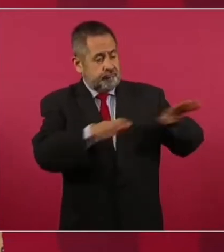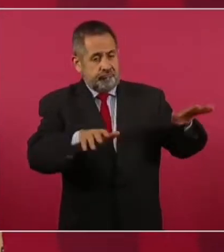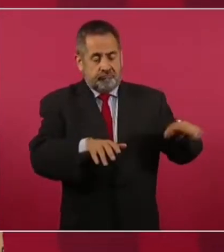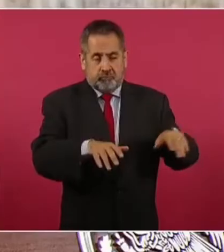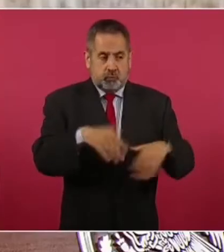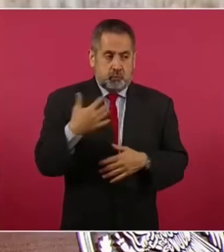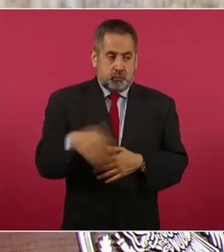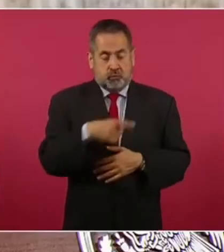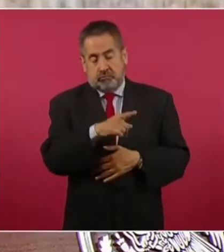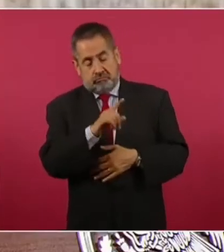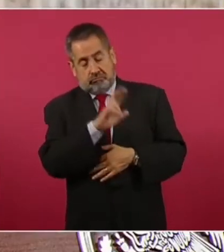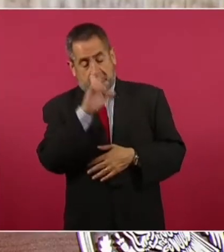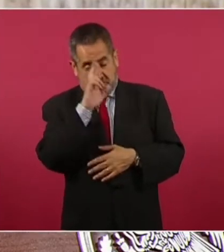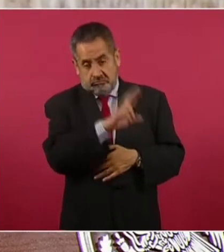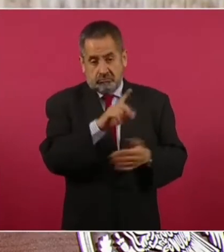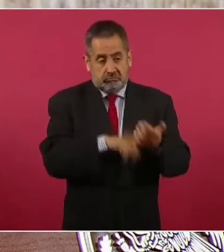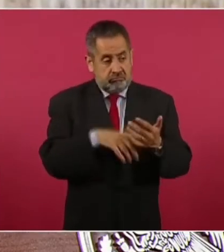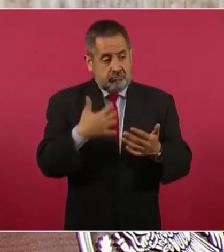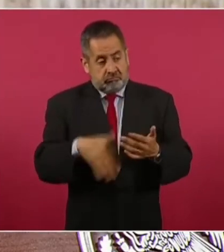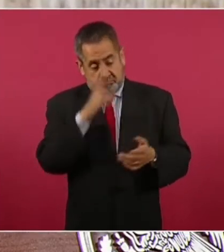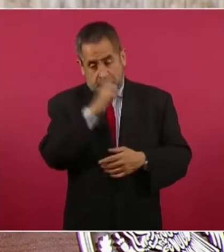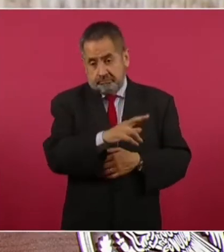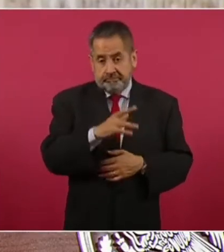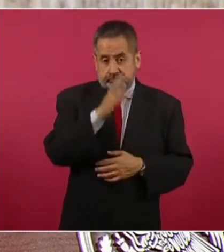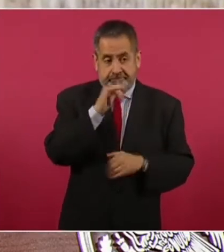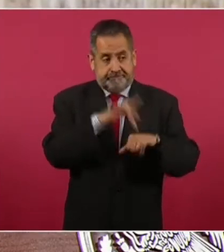de lo más temible.